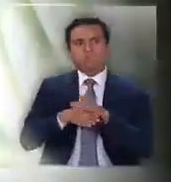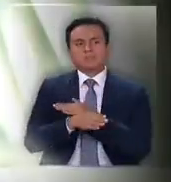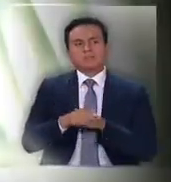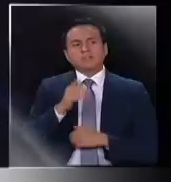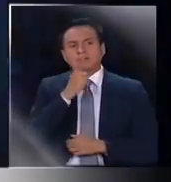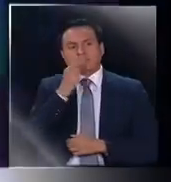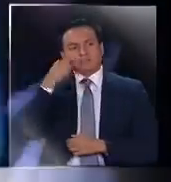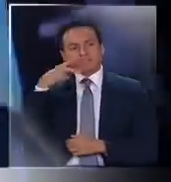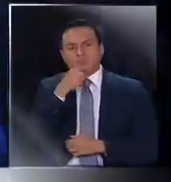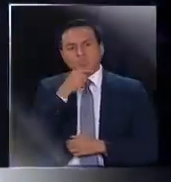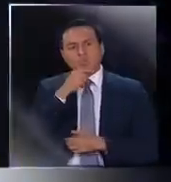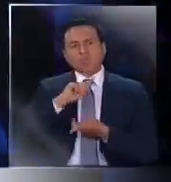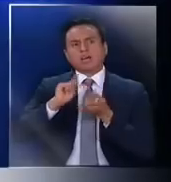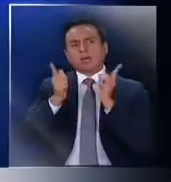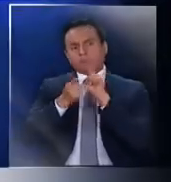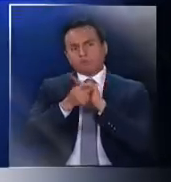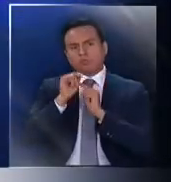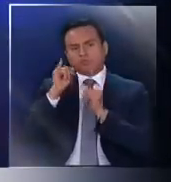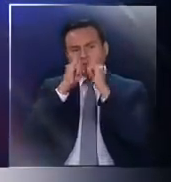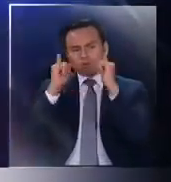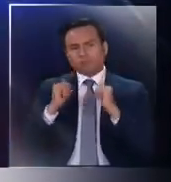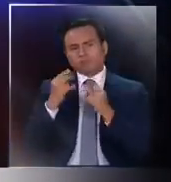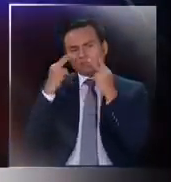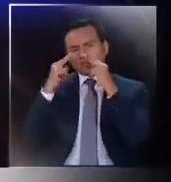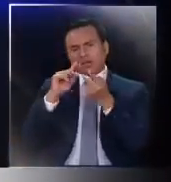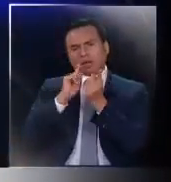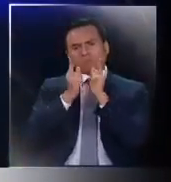duda, cambió la forma de mirar